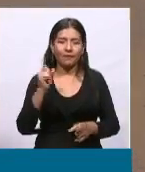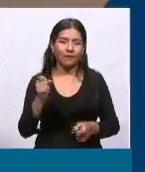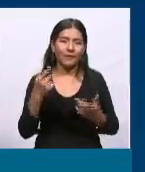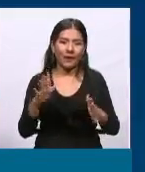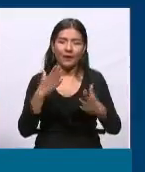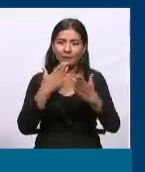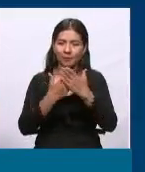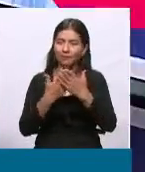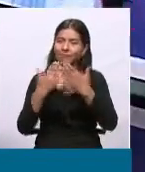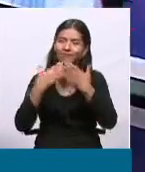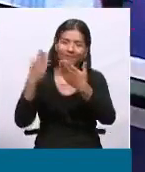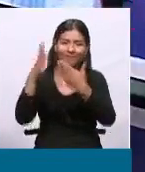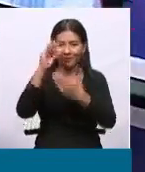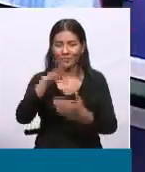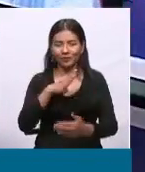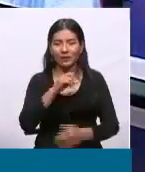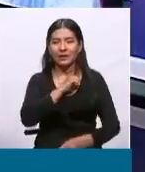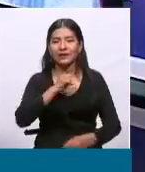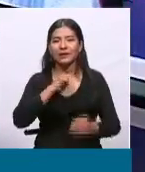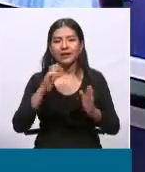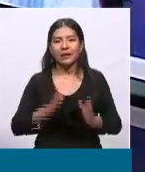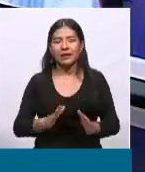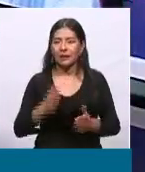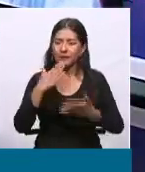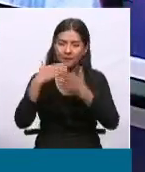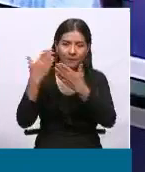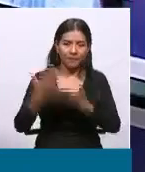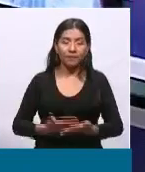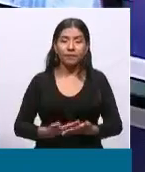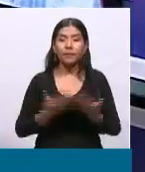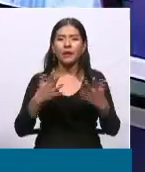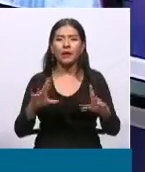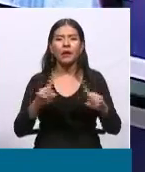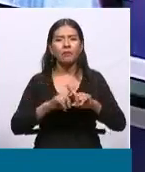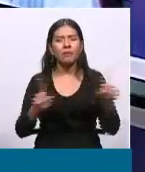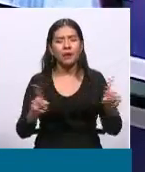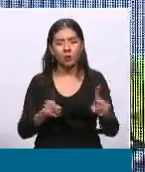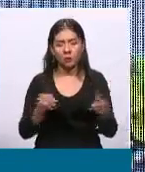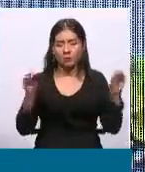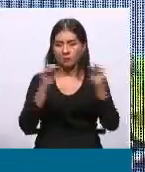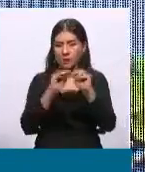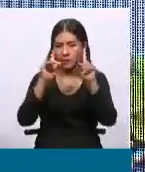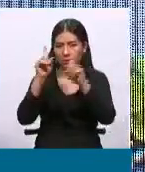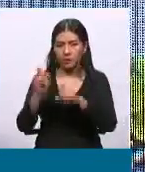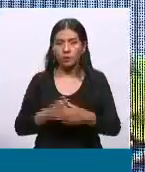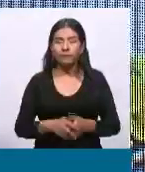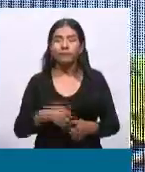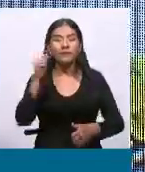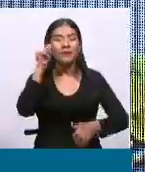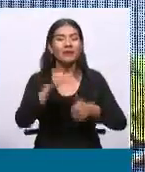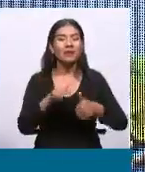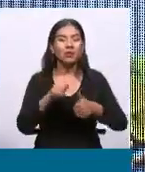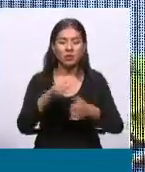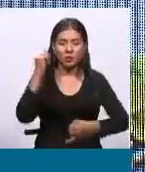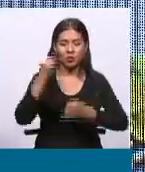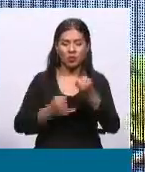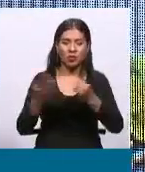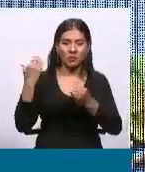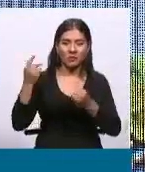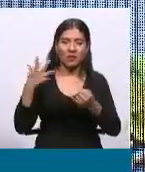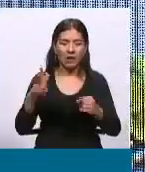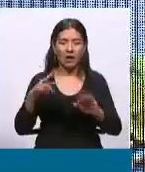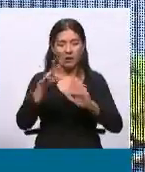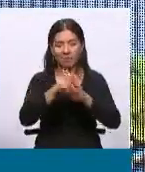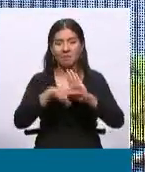senador William Torres? Un gusto, bienvenido al programa. A ver, en la última grabación que